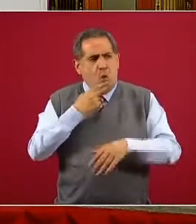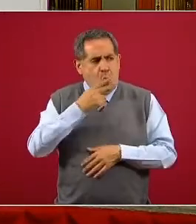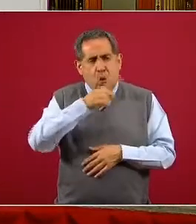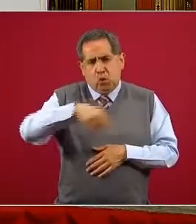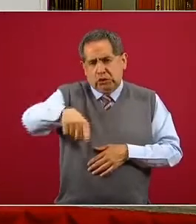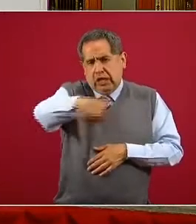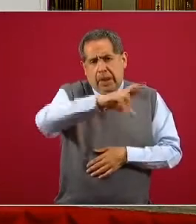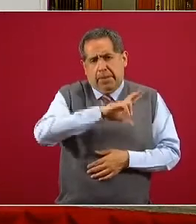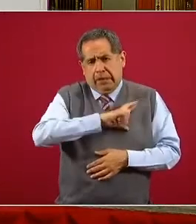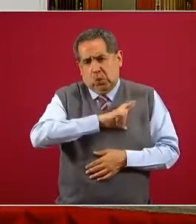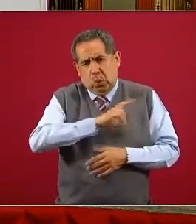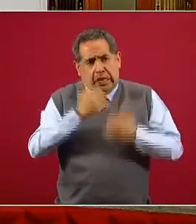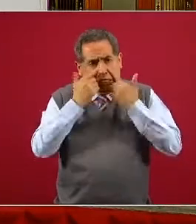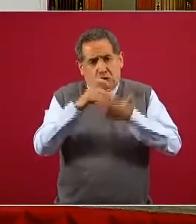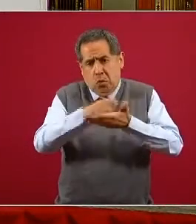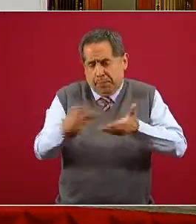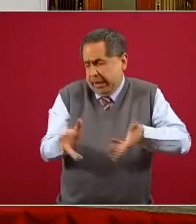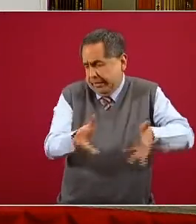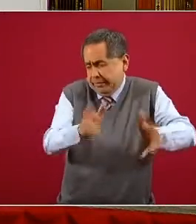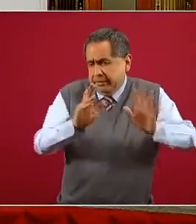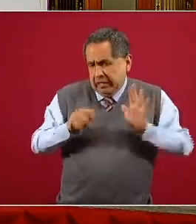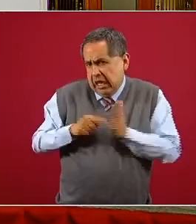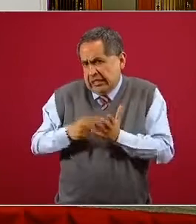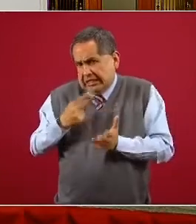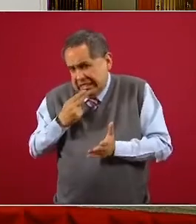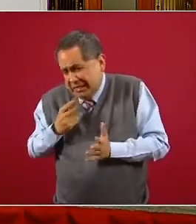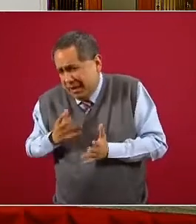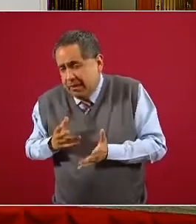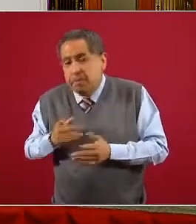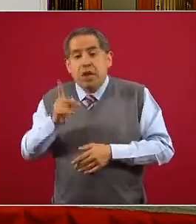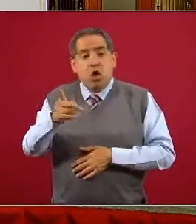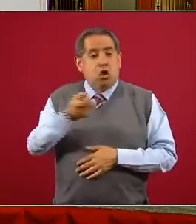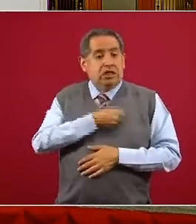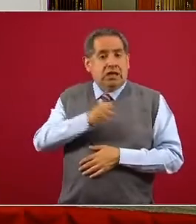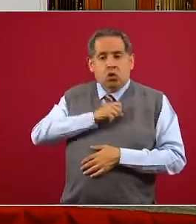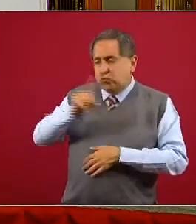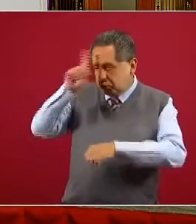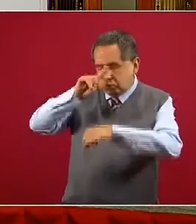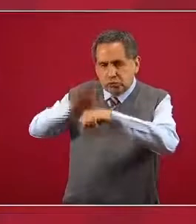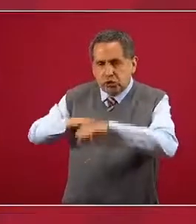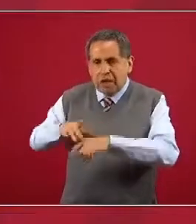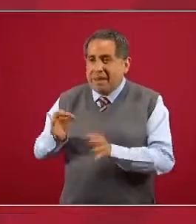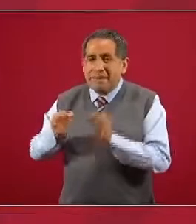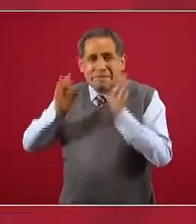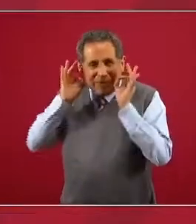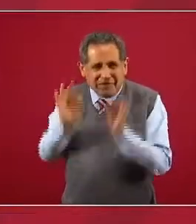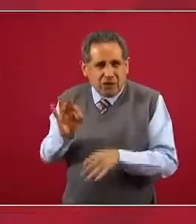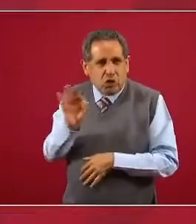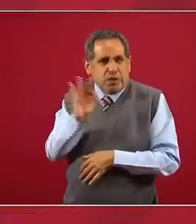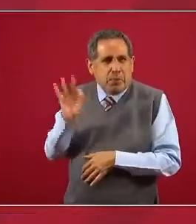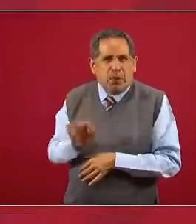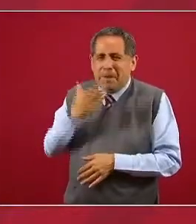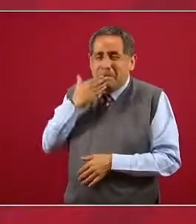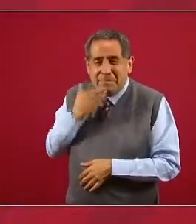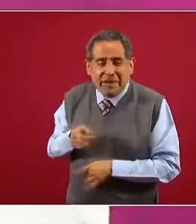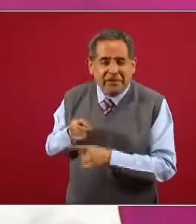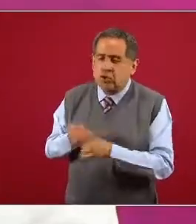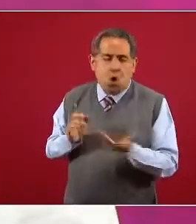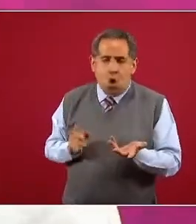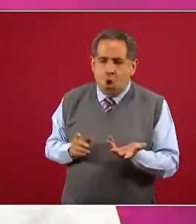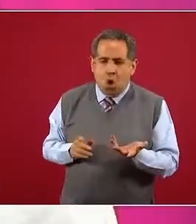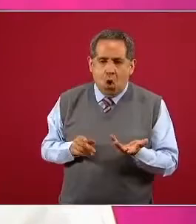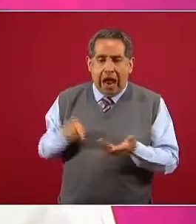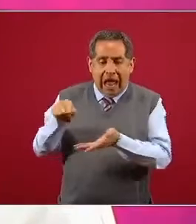entidad privada que las quiera comprar. La Secretaría de Salud no recomienda el uso de pruebas rápidas. Las que están autorizadas tienen una